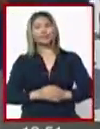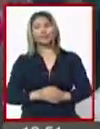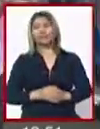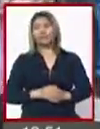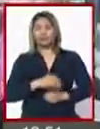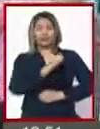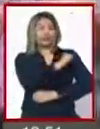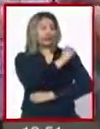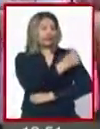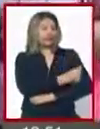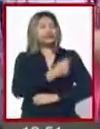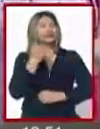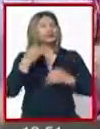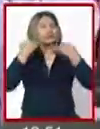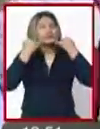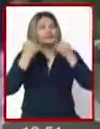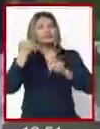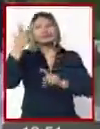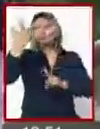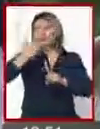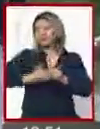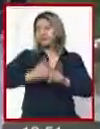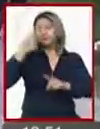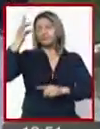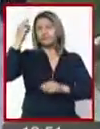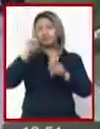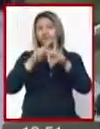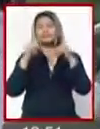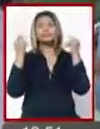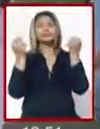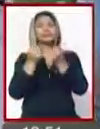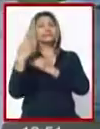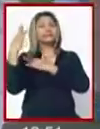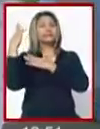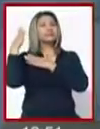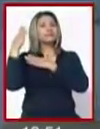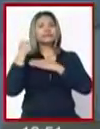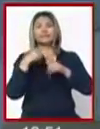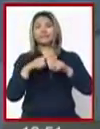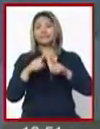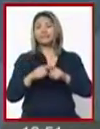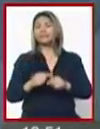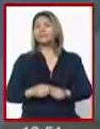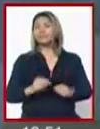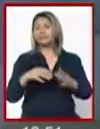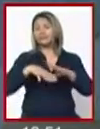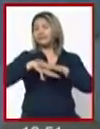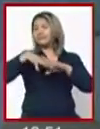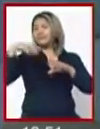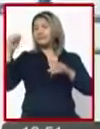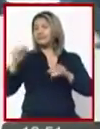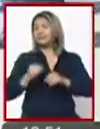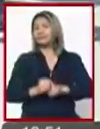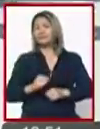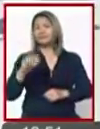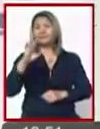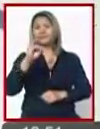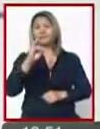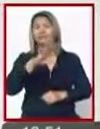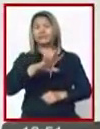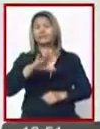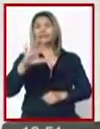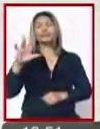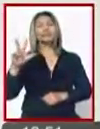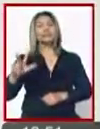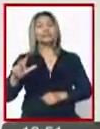la autoridad informó que durante este trimestre la Fiscalía Departamental de Santa Cruz logró mediante salidas alternativas un total de